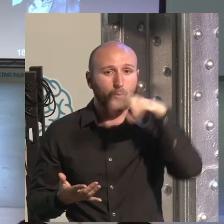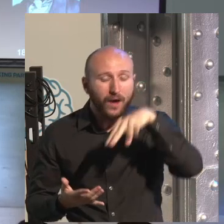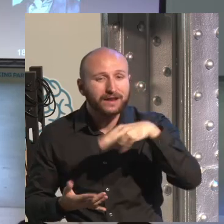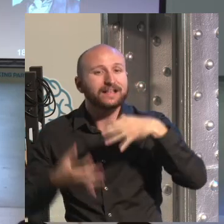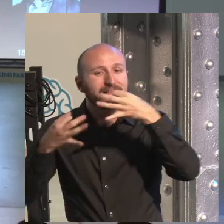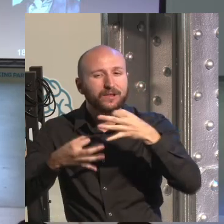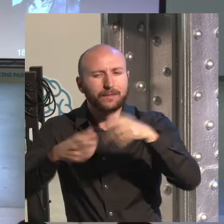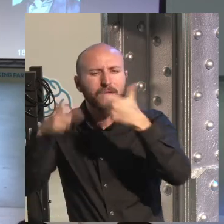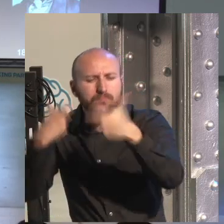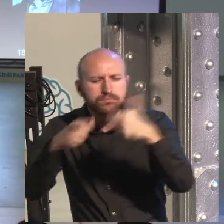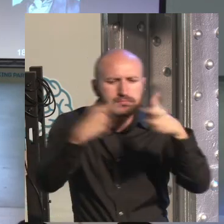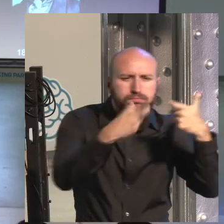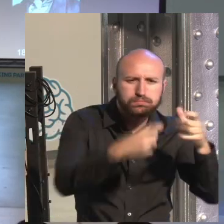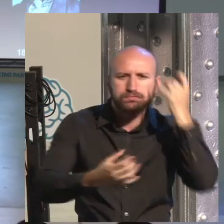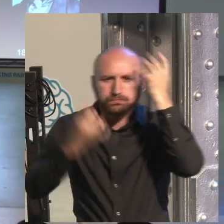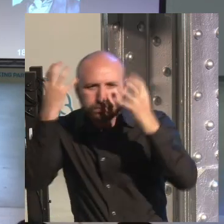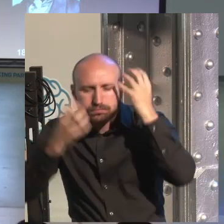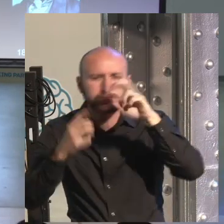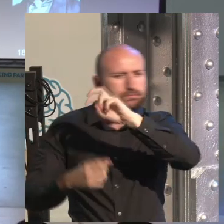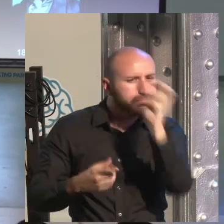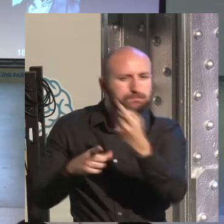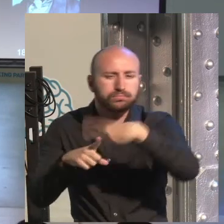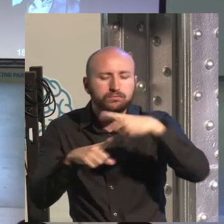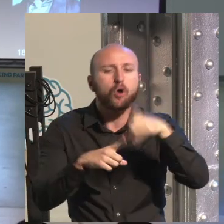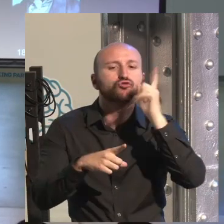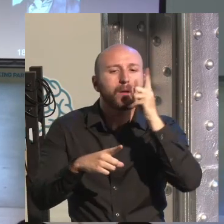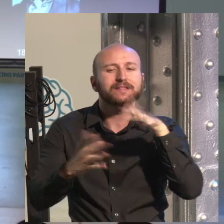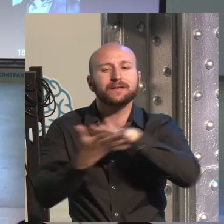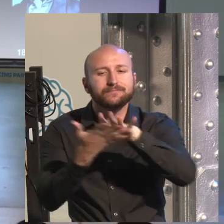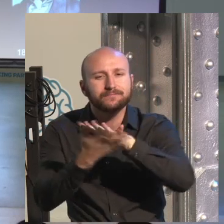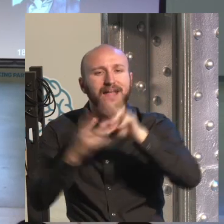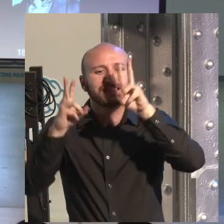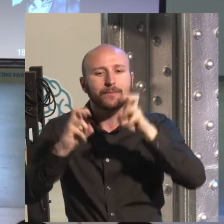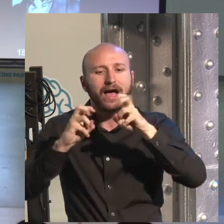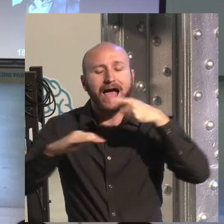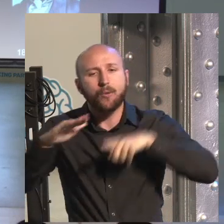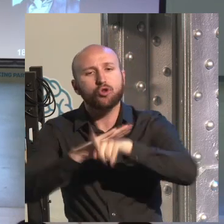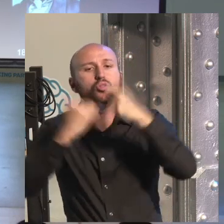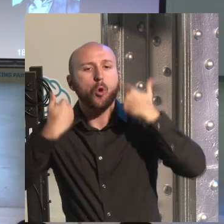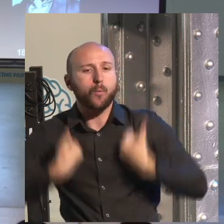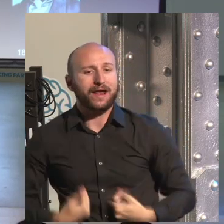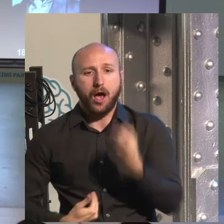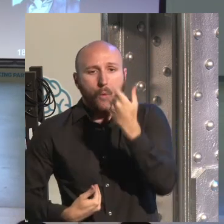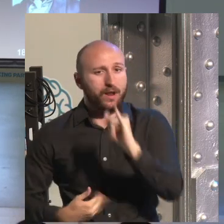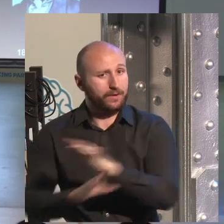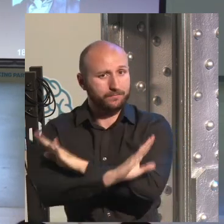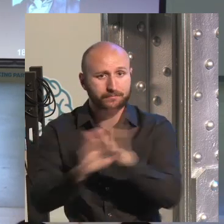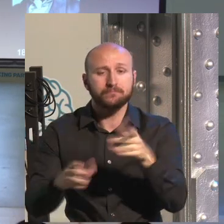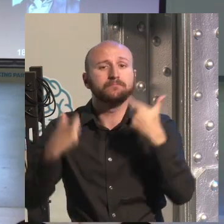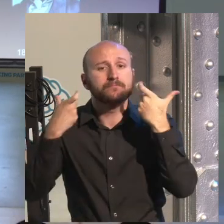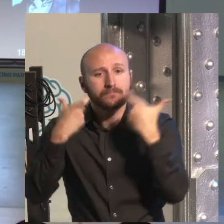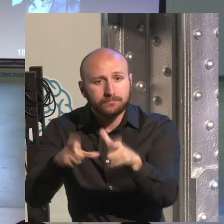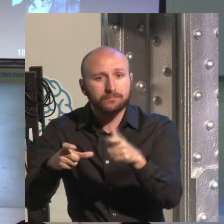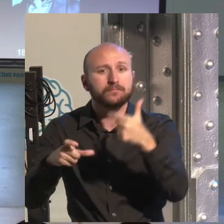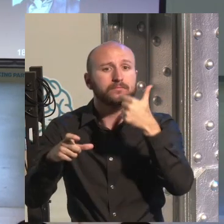solamente hay una mención al origen, a la evolución humana, y esa mención es esa frase que dice que light will